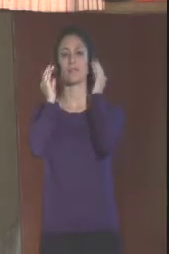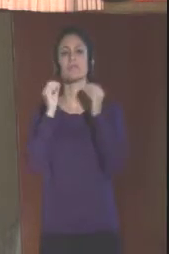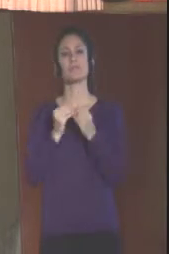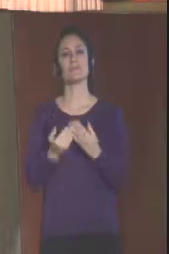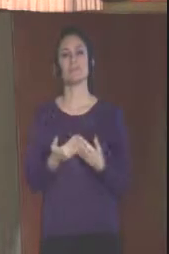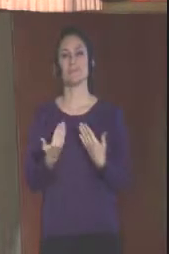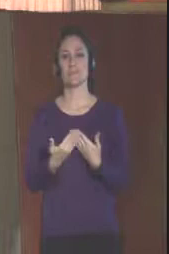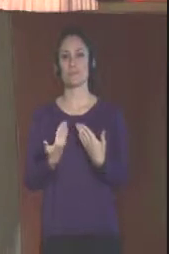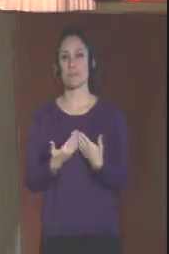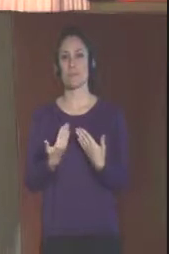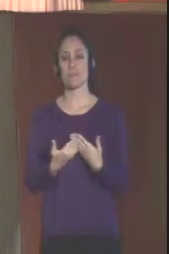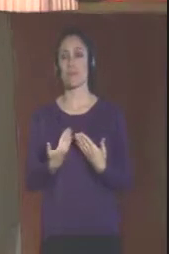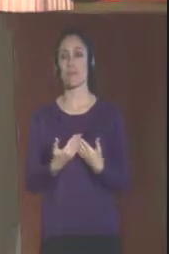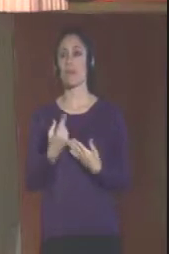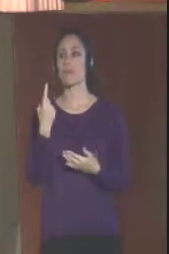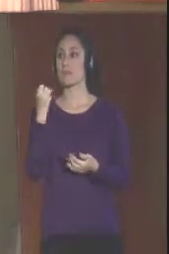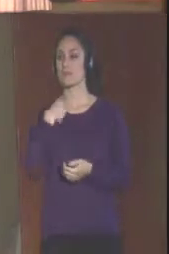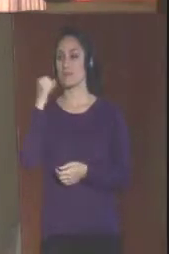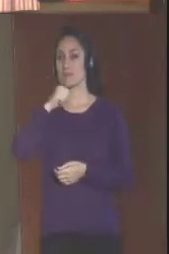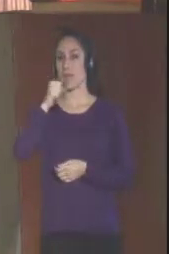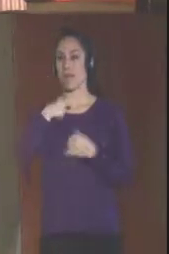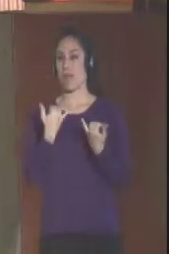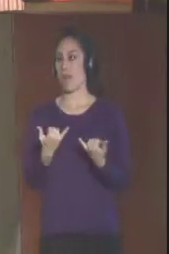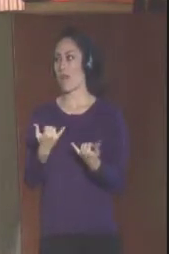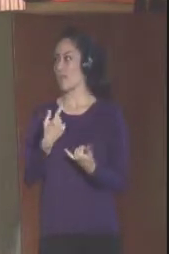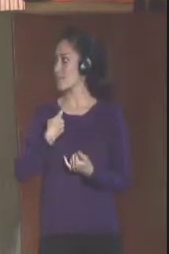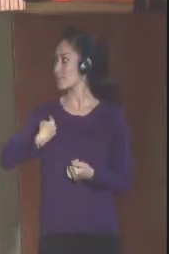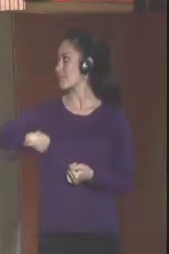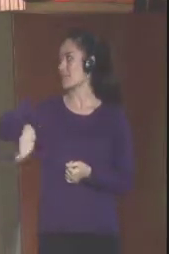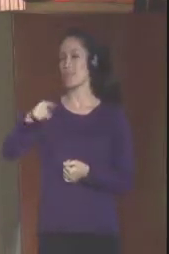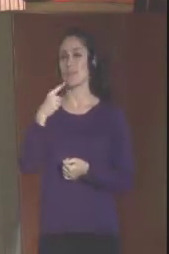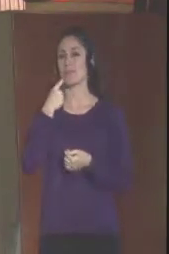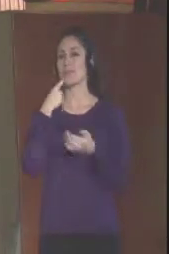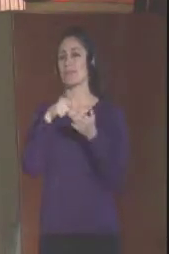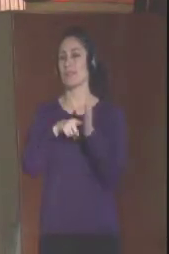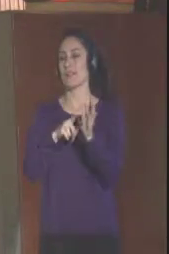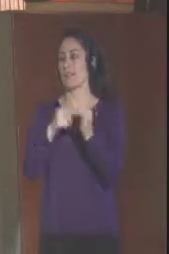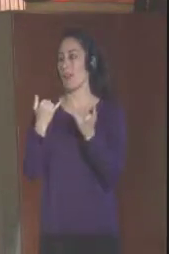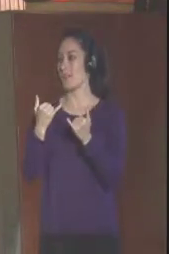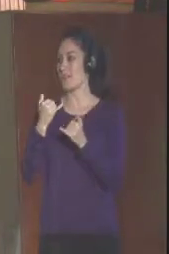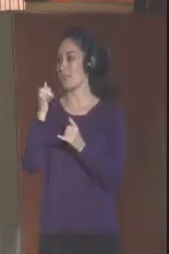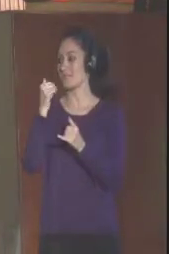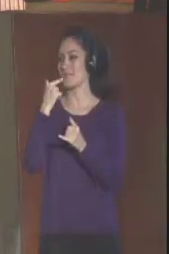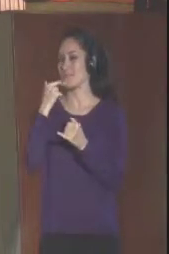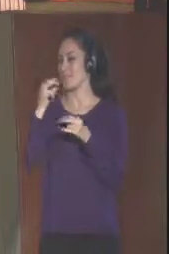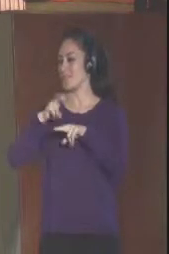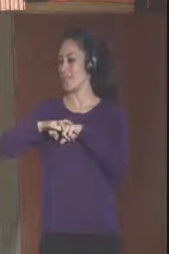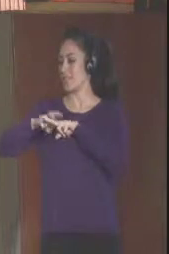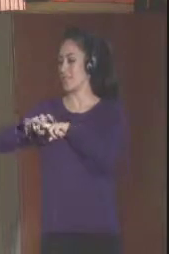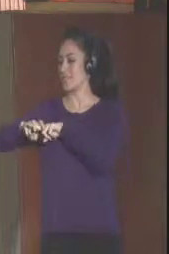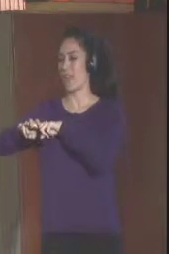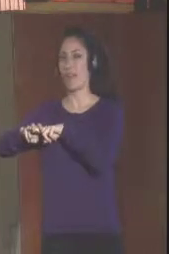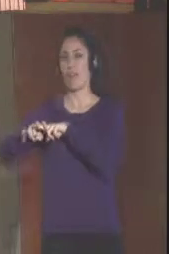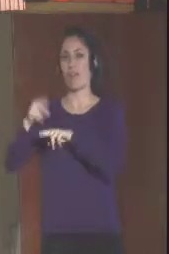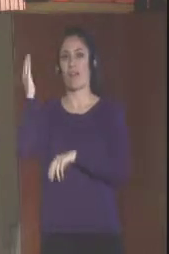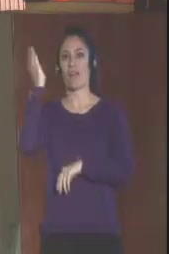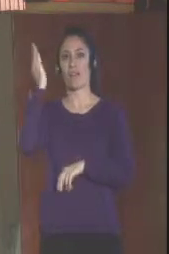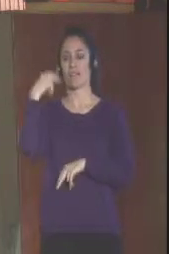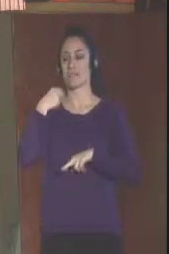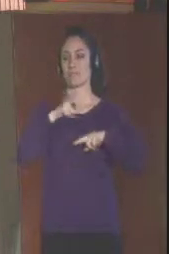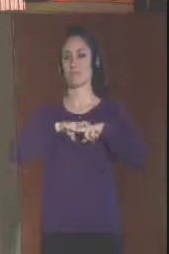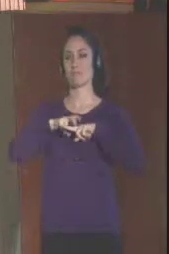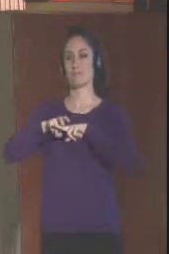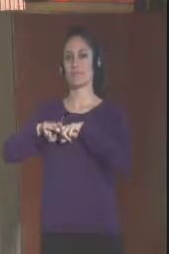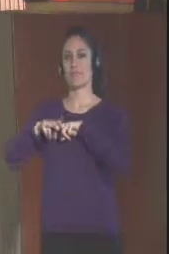sencilla. Si estuviésemos en este momento, como virtualmente lo estamos, sentados como alcaldes,